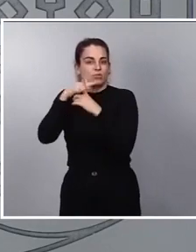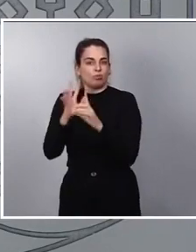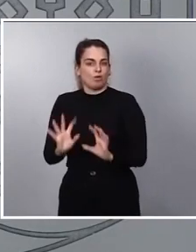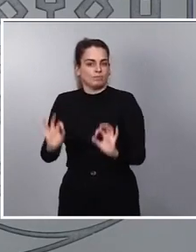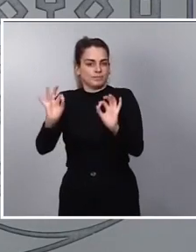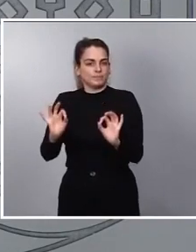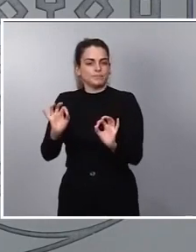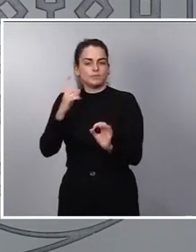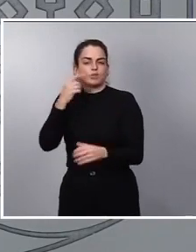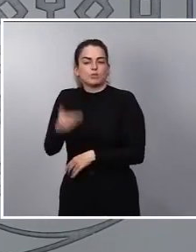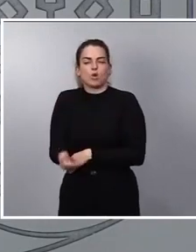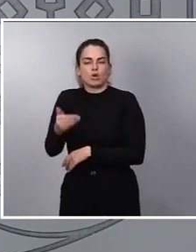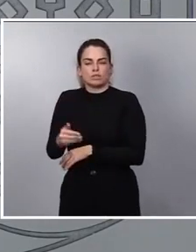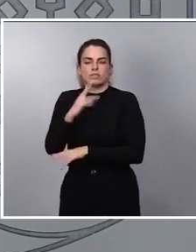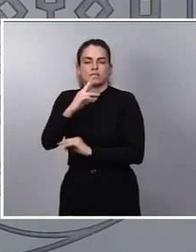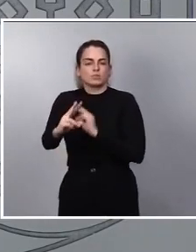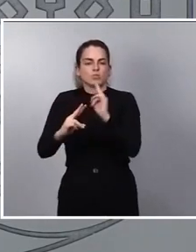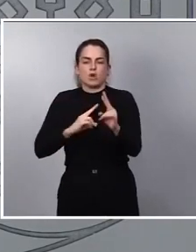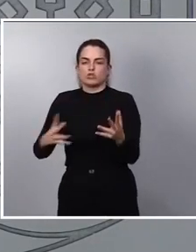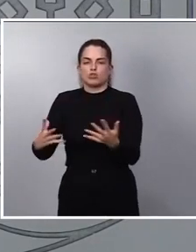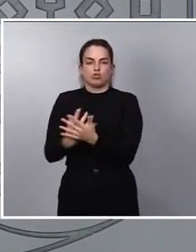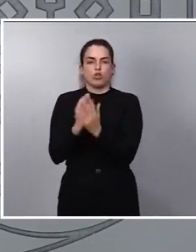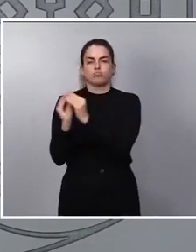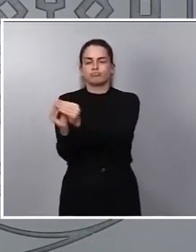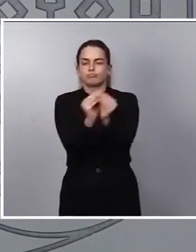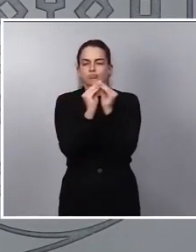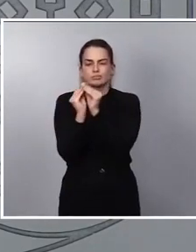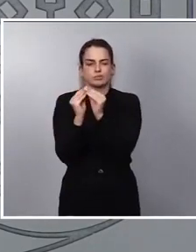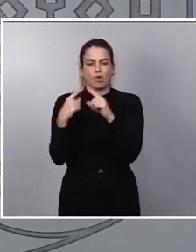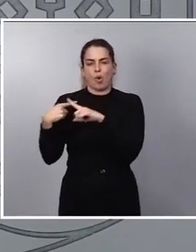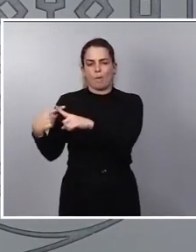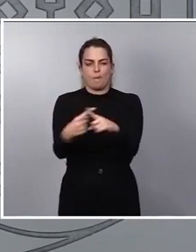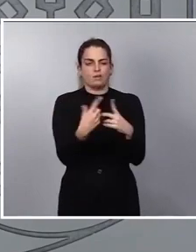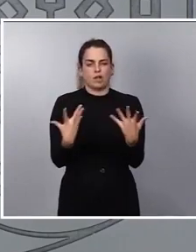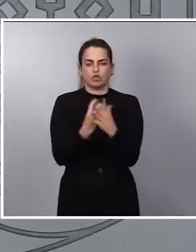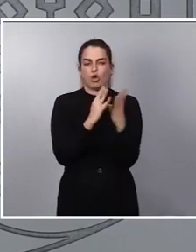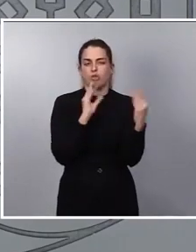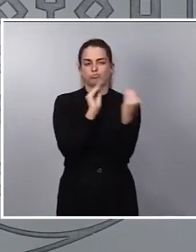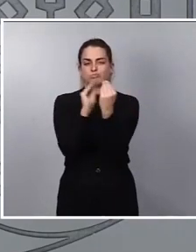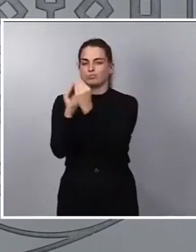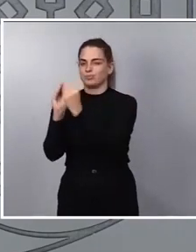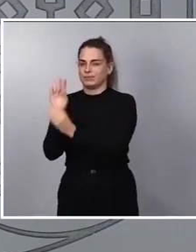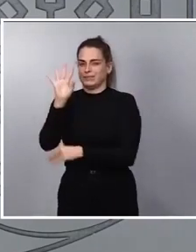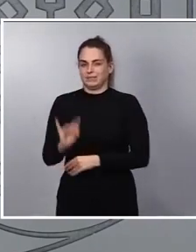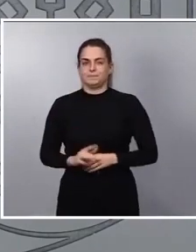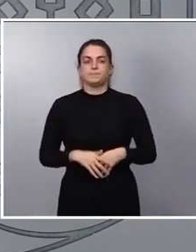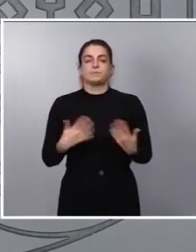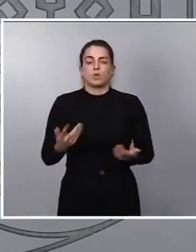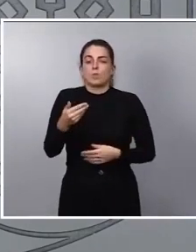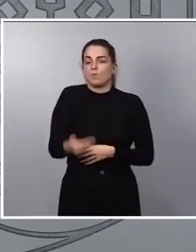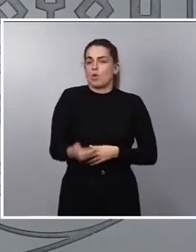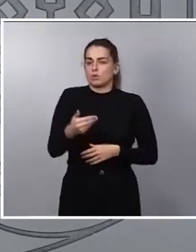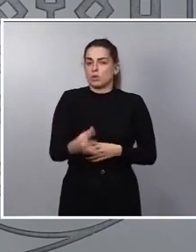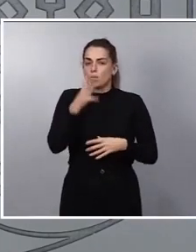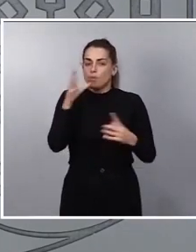palacio de la moncloa según ha afirmado la ministra de sanidad- se garantizará la ventilación cruzada el uso de mascarillas la